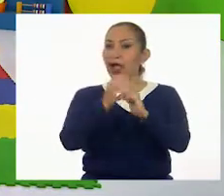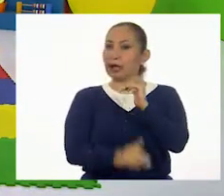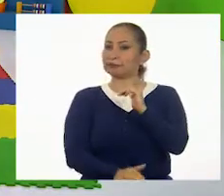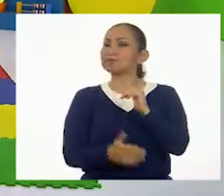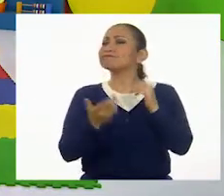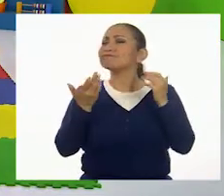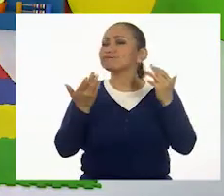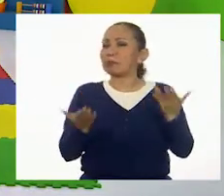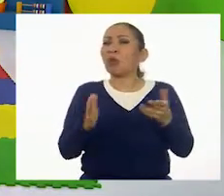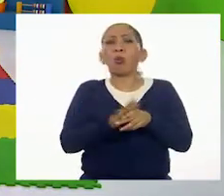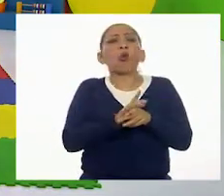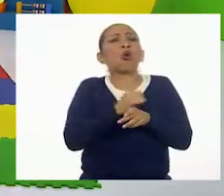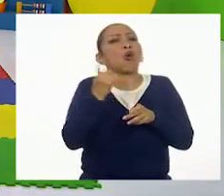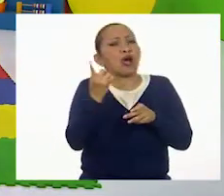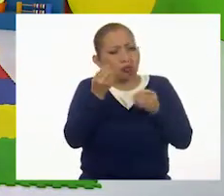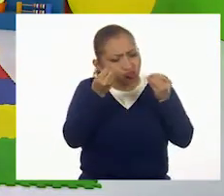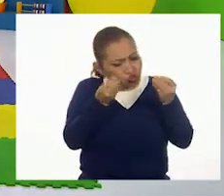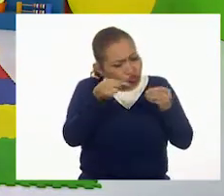con...